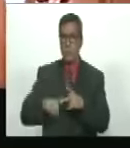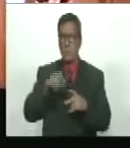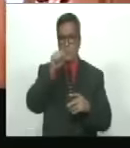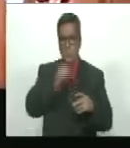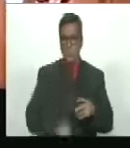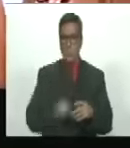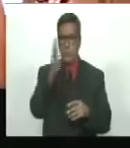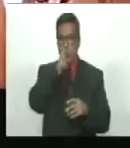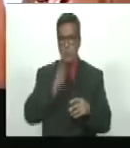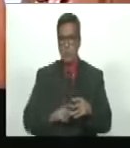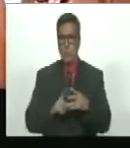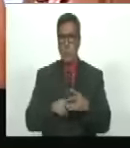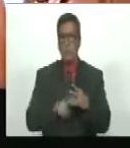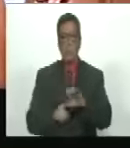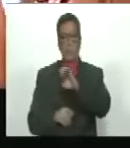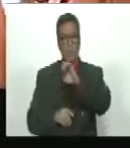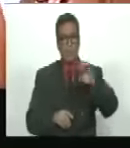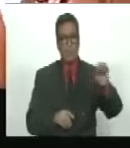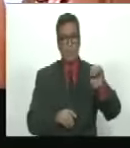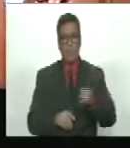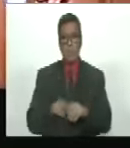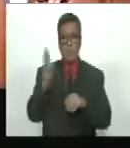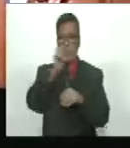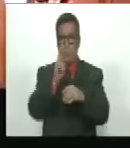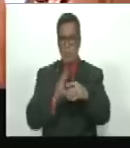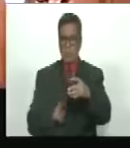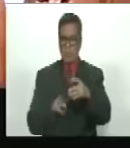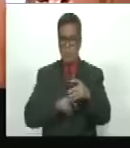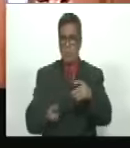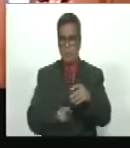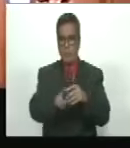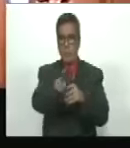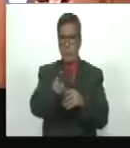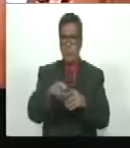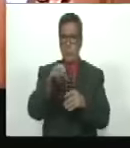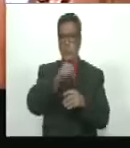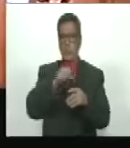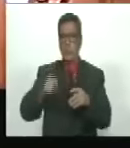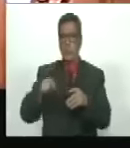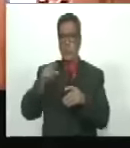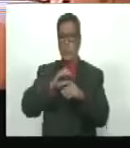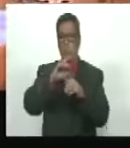sur, Brasil, este, río Esequibo, y por el oeste,